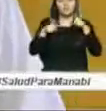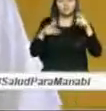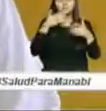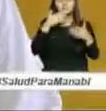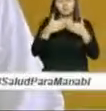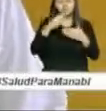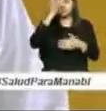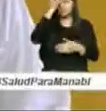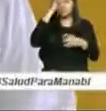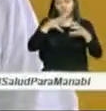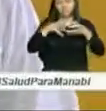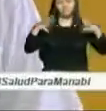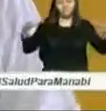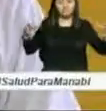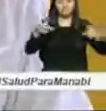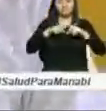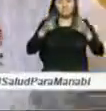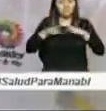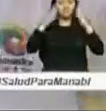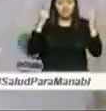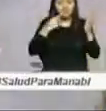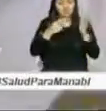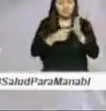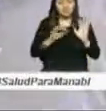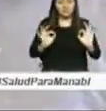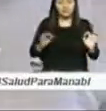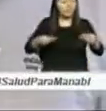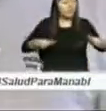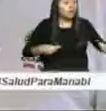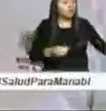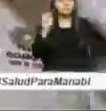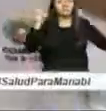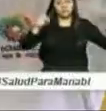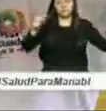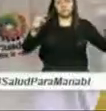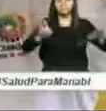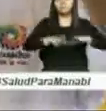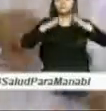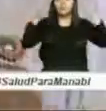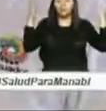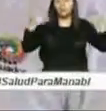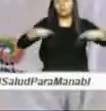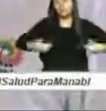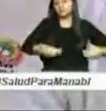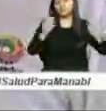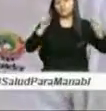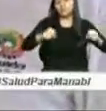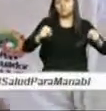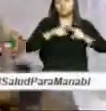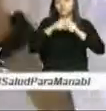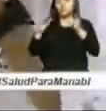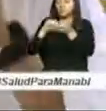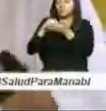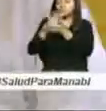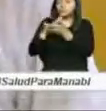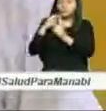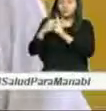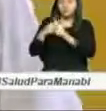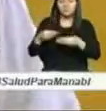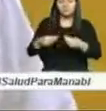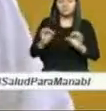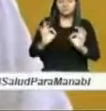esos hospitales. Pero eso no sale en los periódicos. Sí sale el costo de hospital y tratan de satanizarlo como gasto público. Pues bien, para la